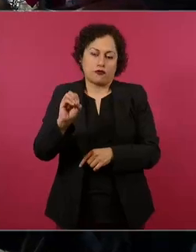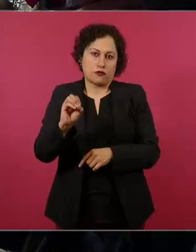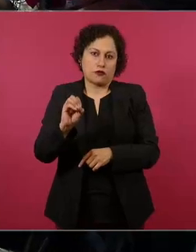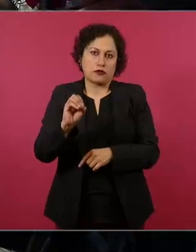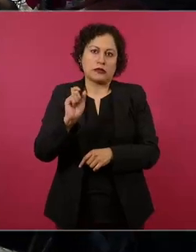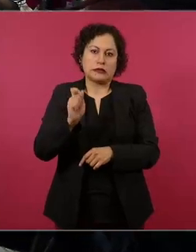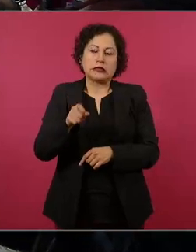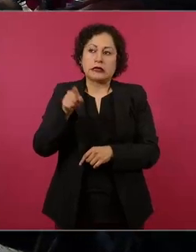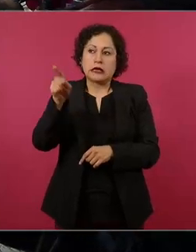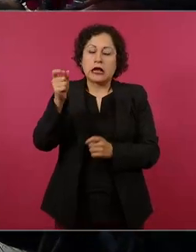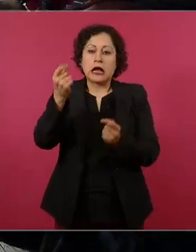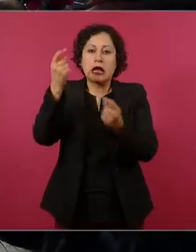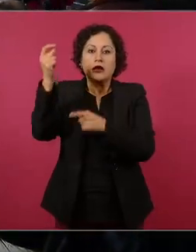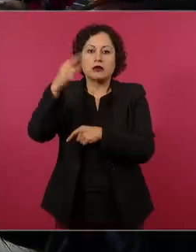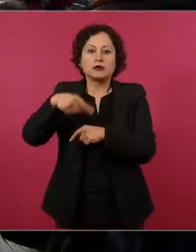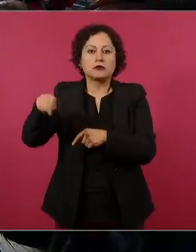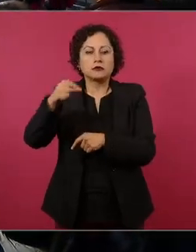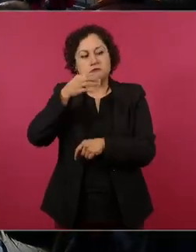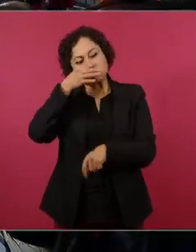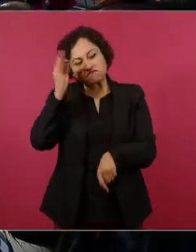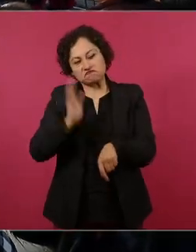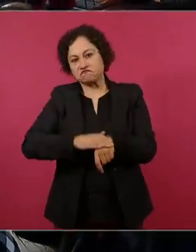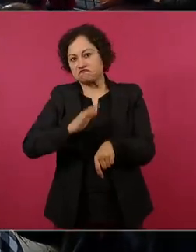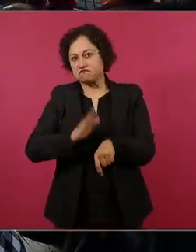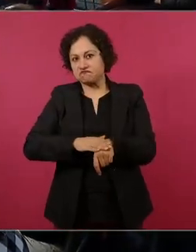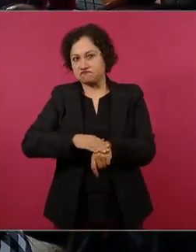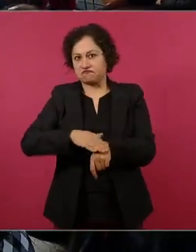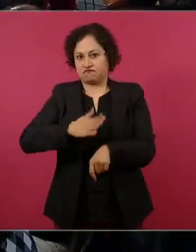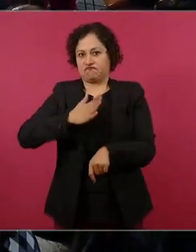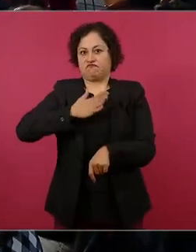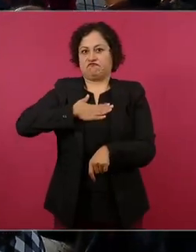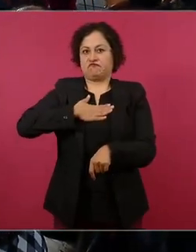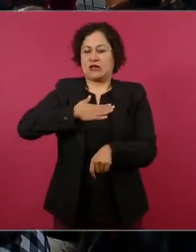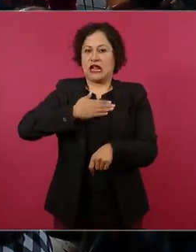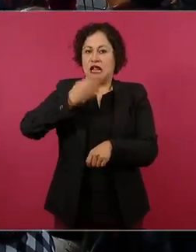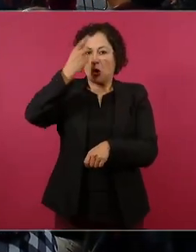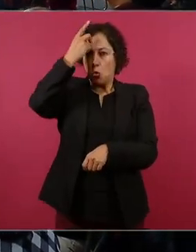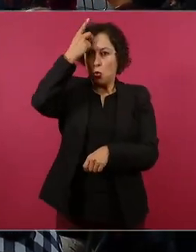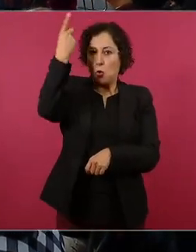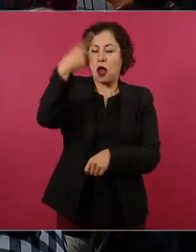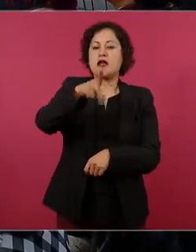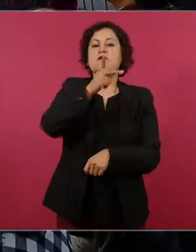se tocaban sus grandes latifundios,